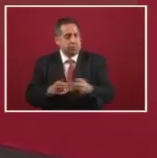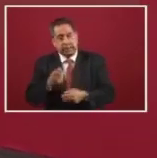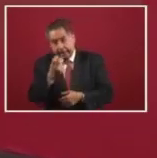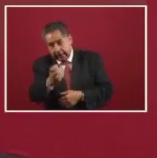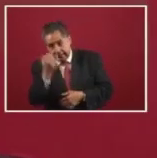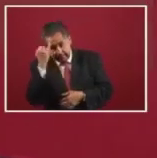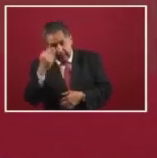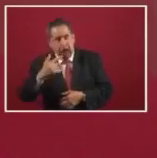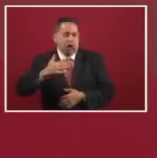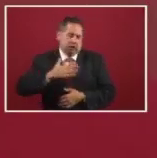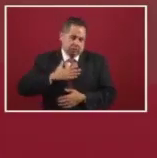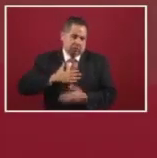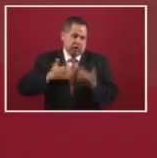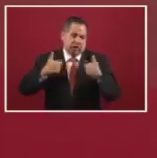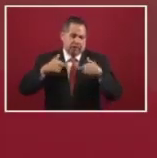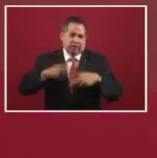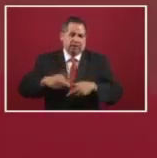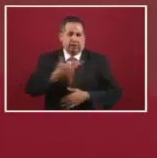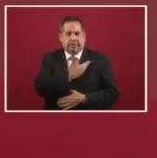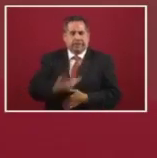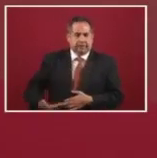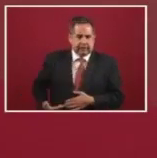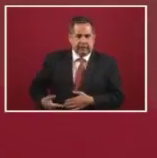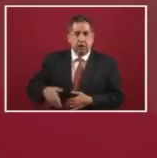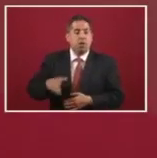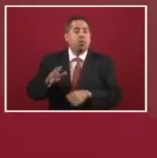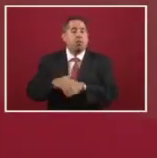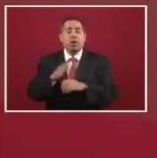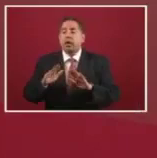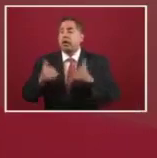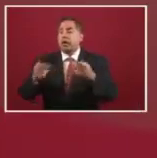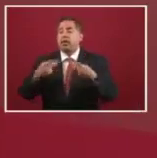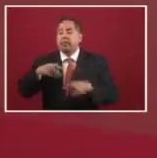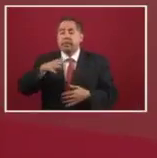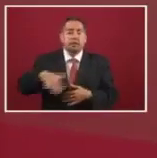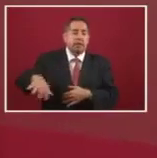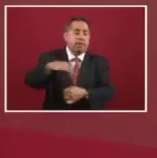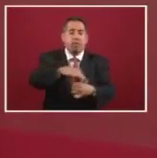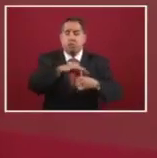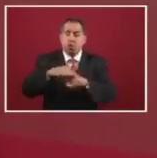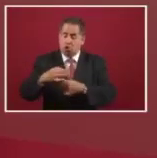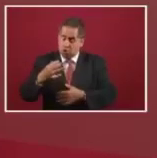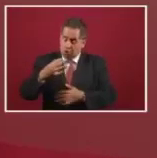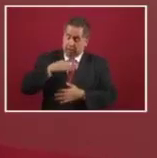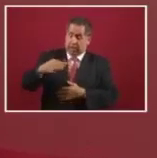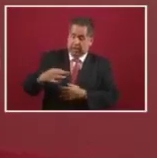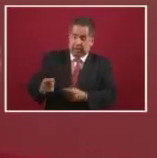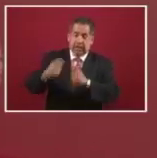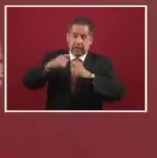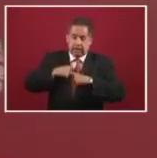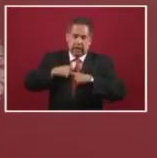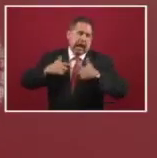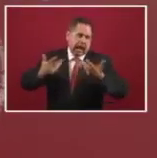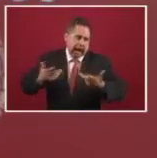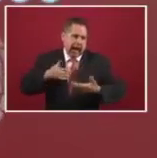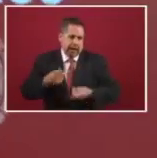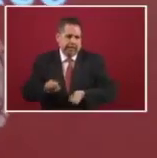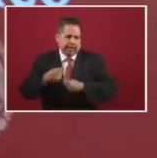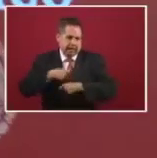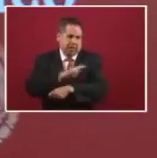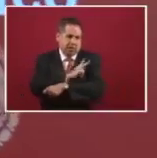representante del poder ejecutivo, porque me eligieron con ese propósito.